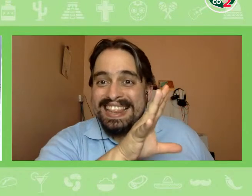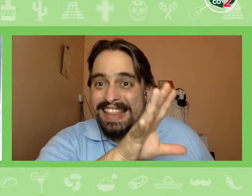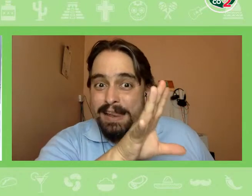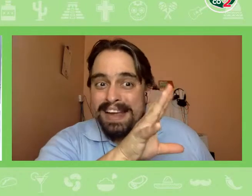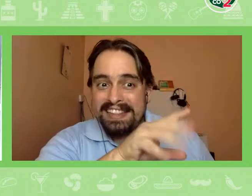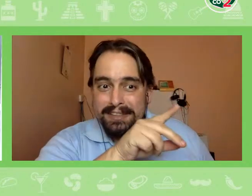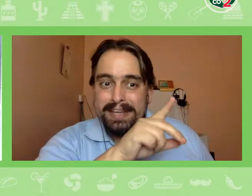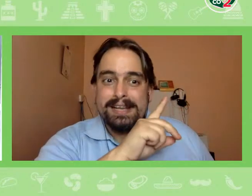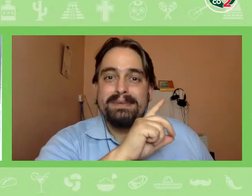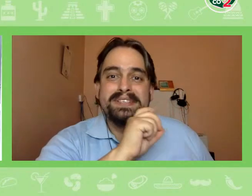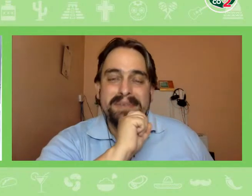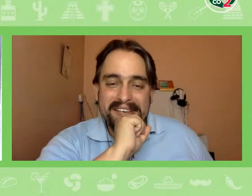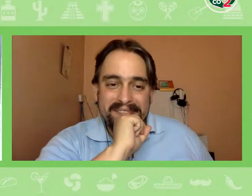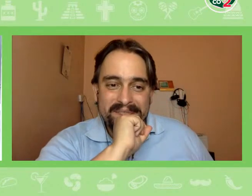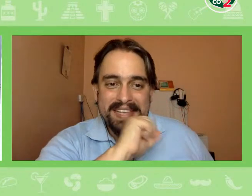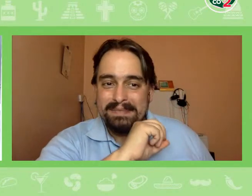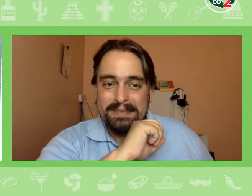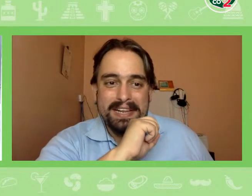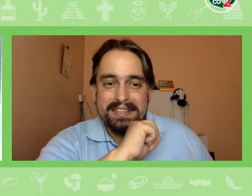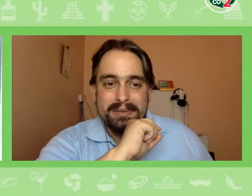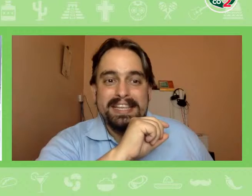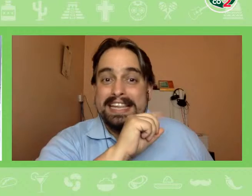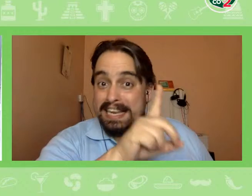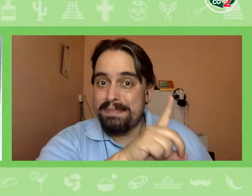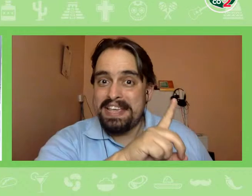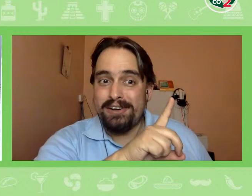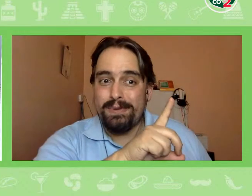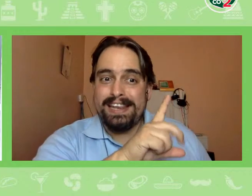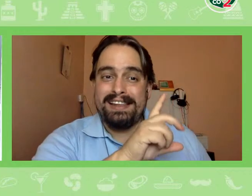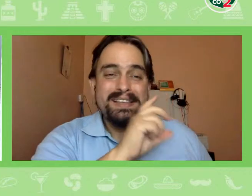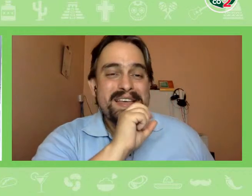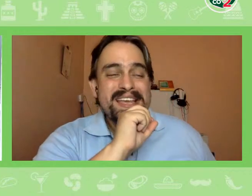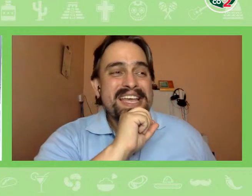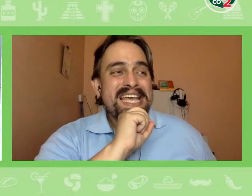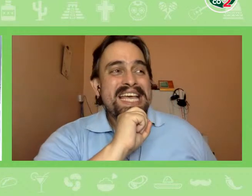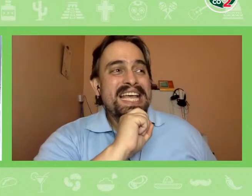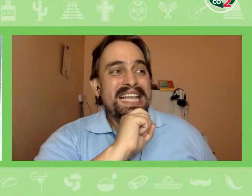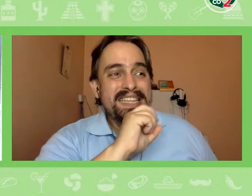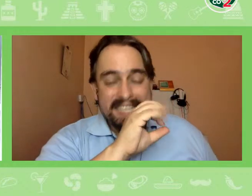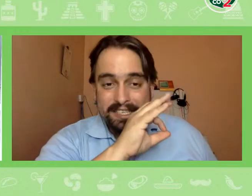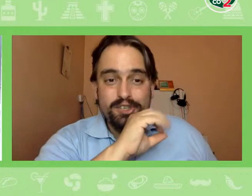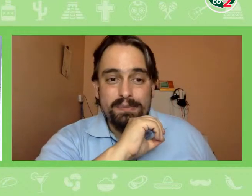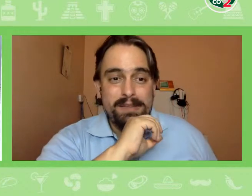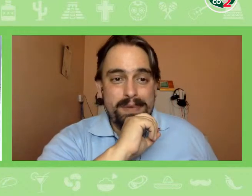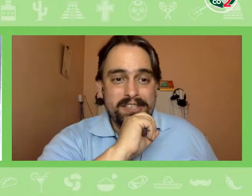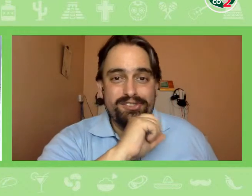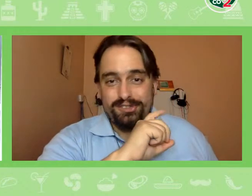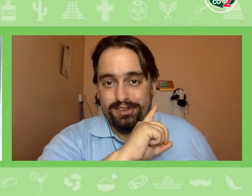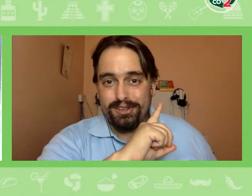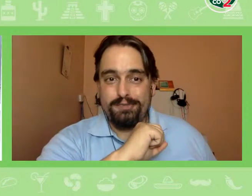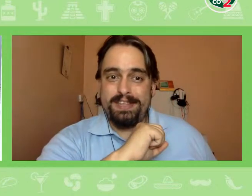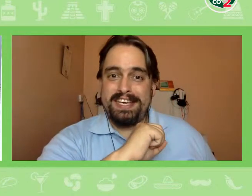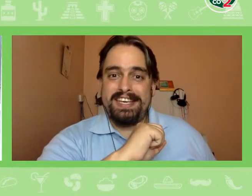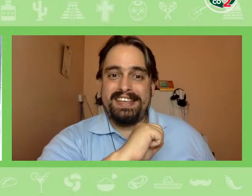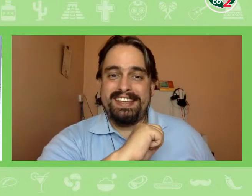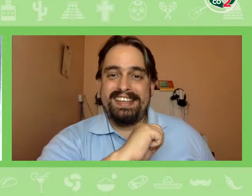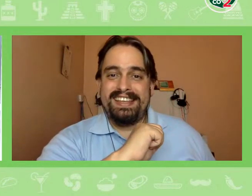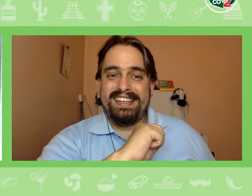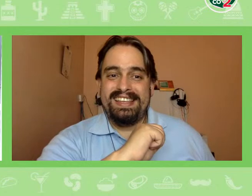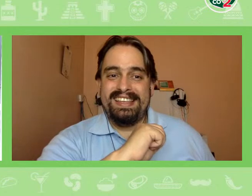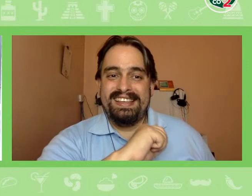del baratillo que queremos deber el más baratito en el mayakobá 18 mil pesos solo de